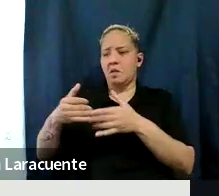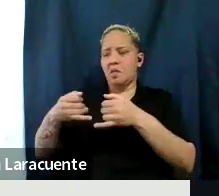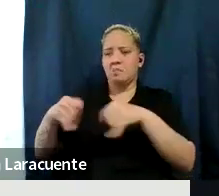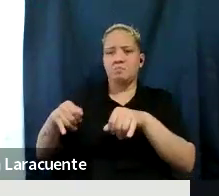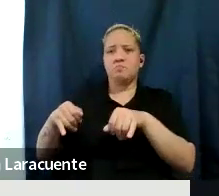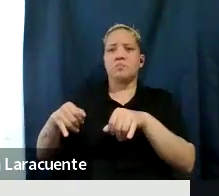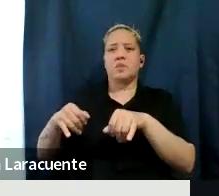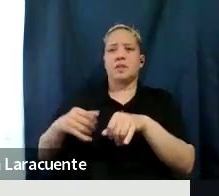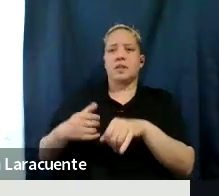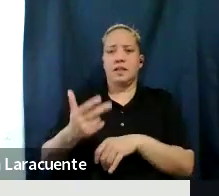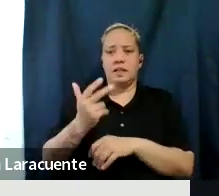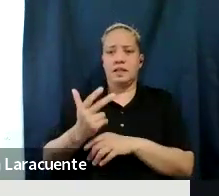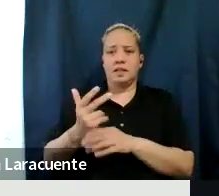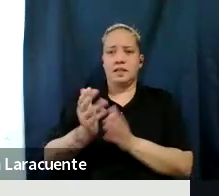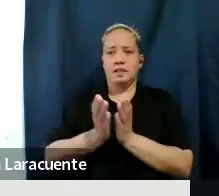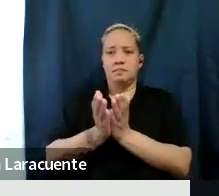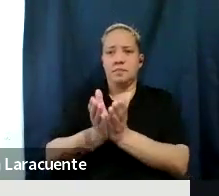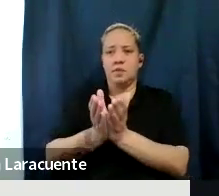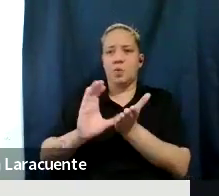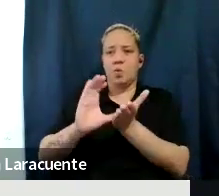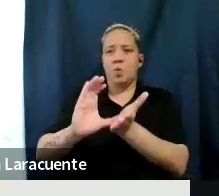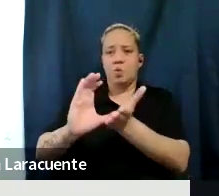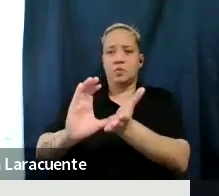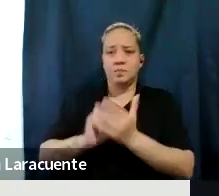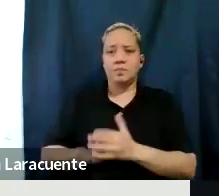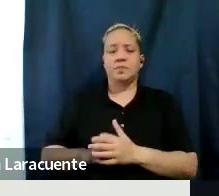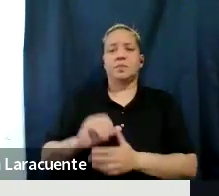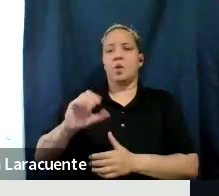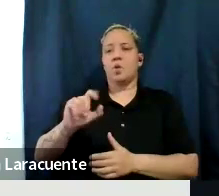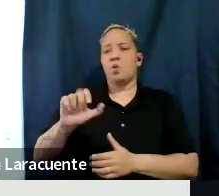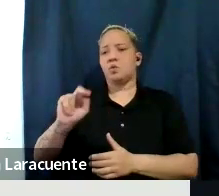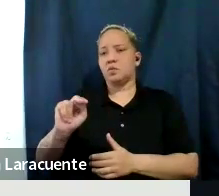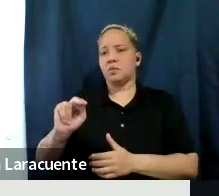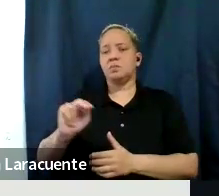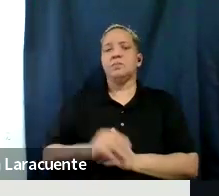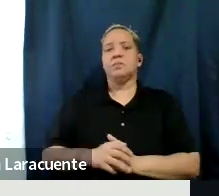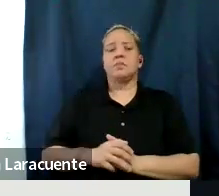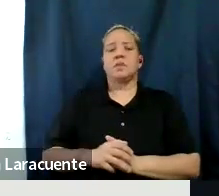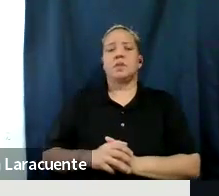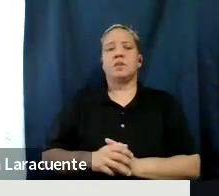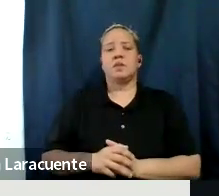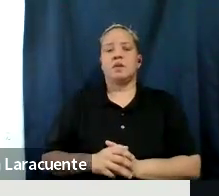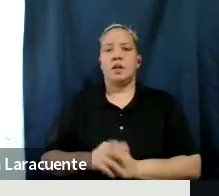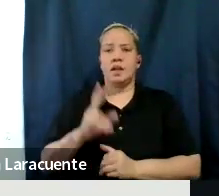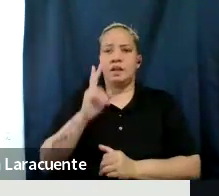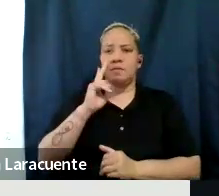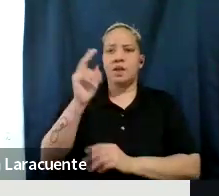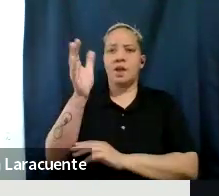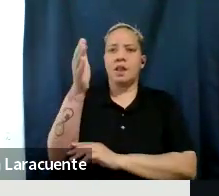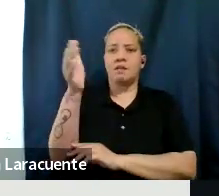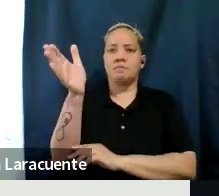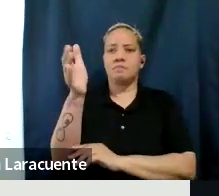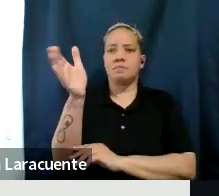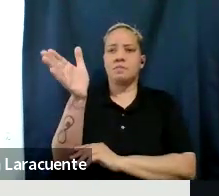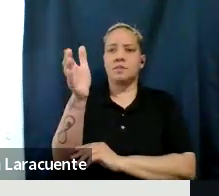las tres naves de Colón. En un pueblito costero cercano a Moguer, La Rábida, él veía las banderas, todas